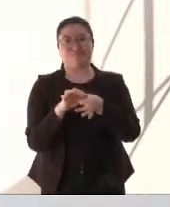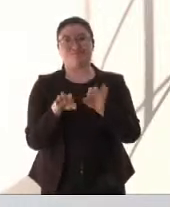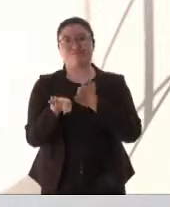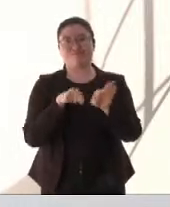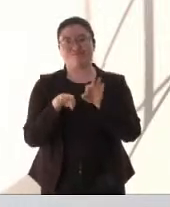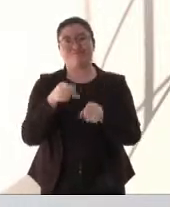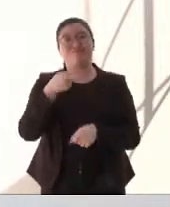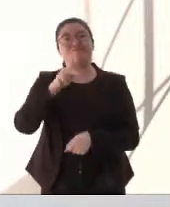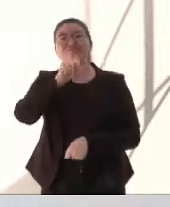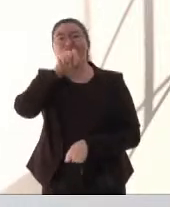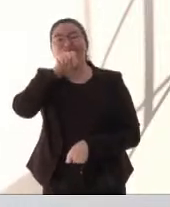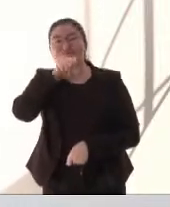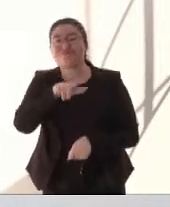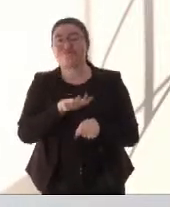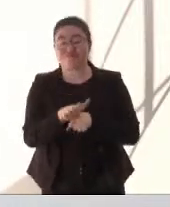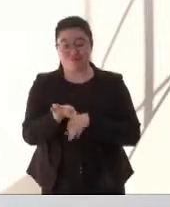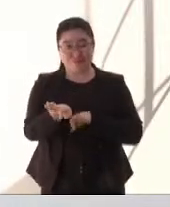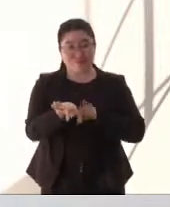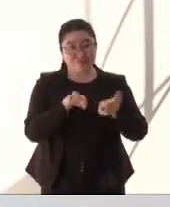trabajo coordinado